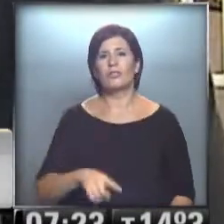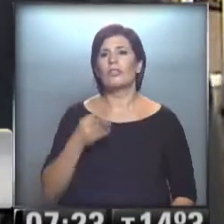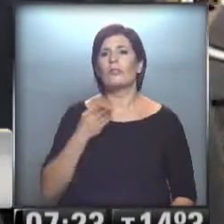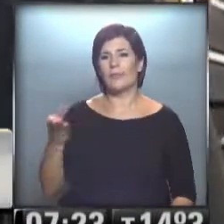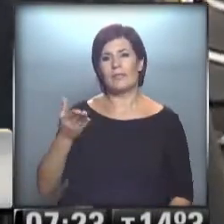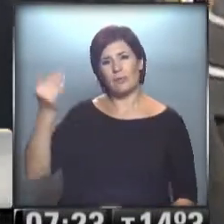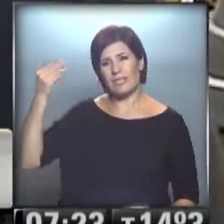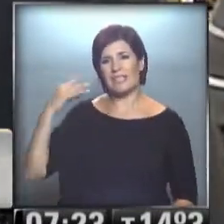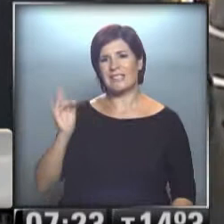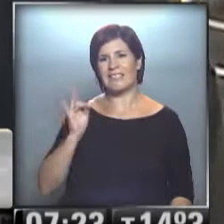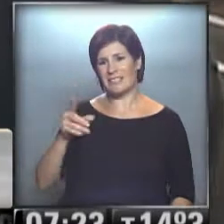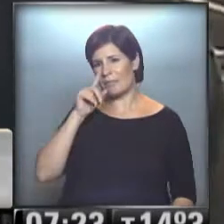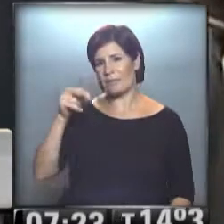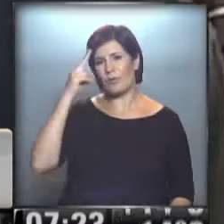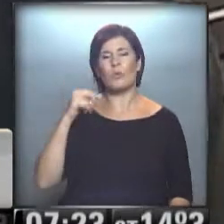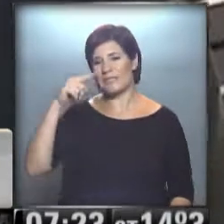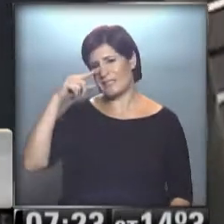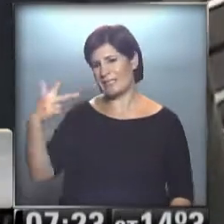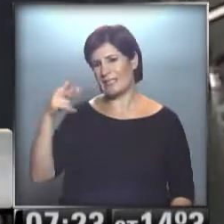allá en diciembre del 73 y ese conflicto